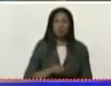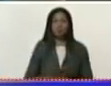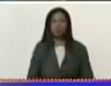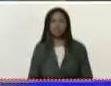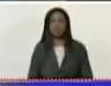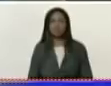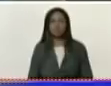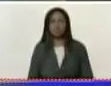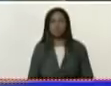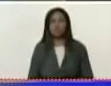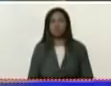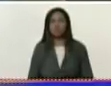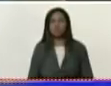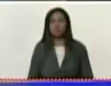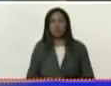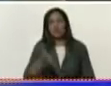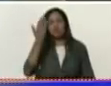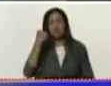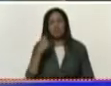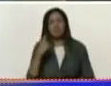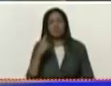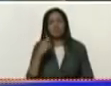Hace